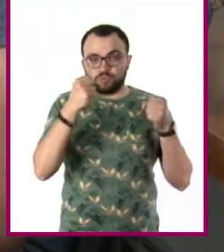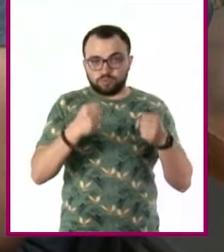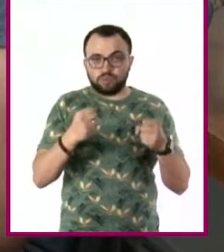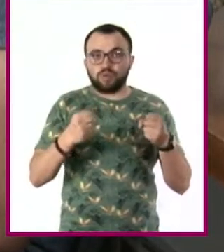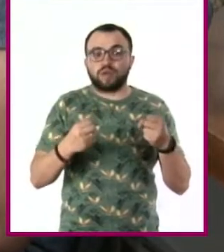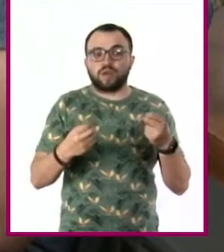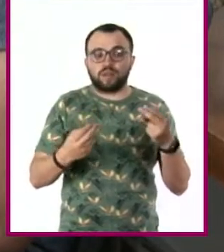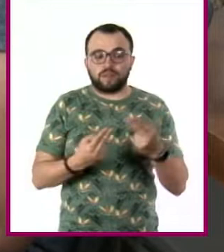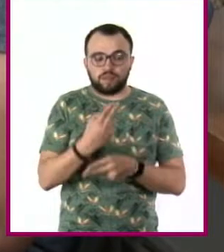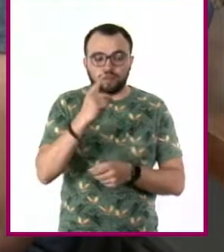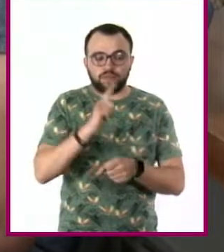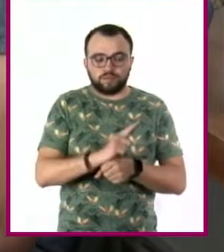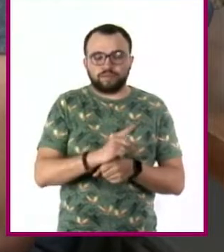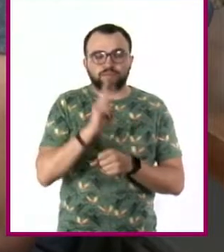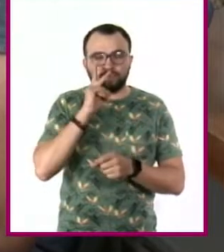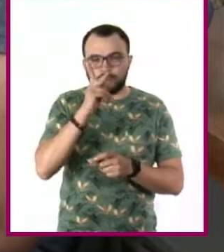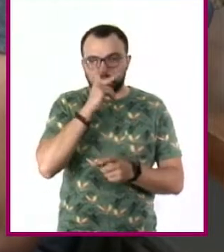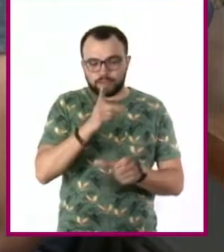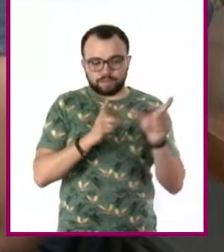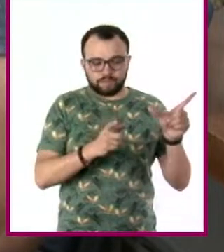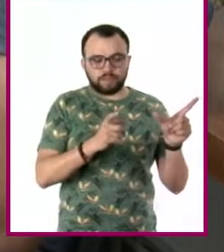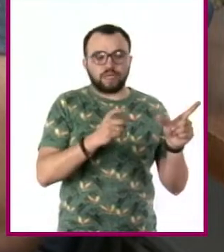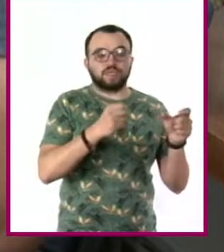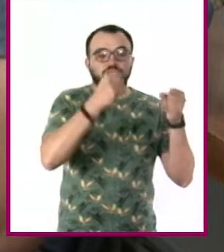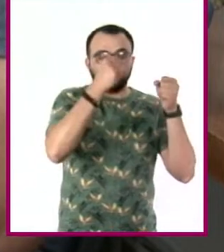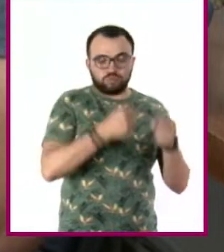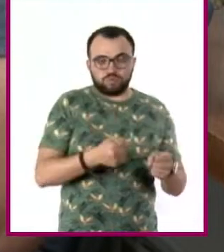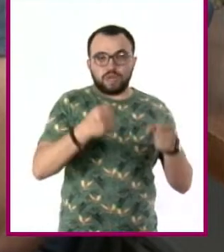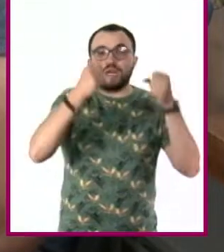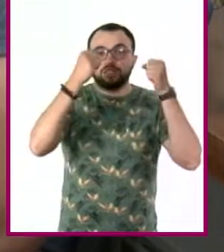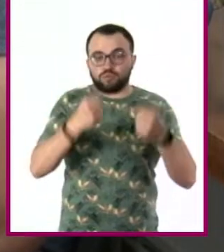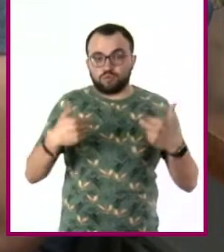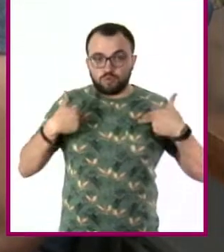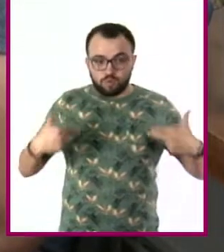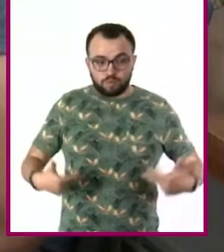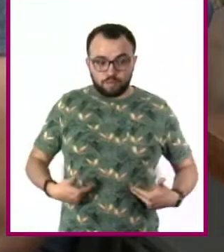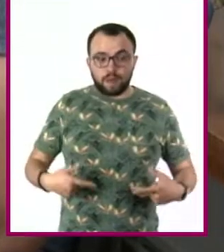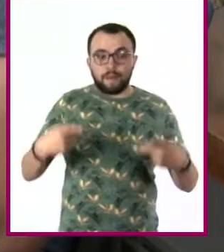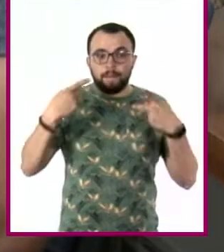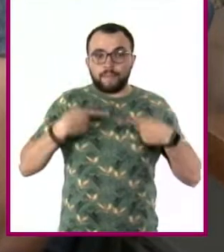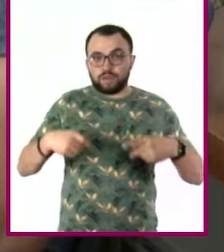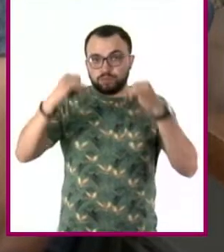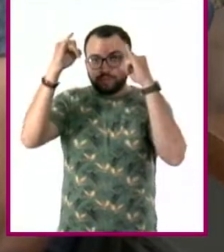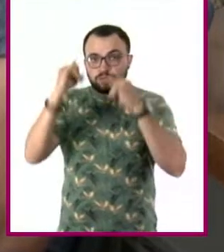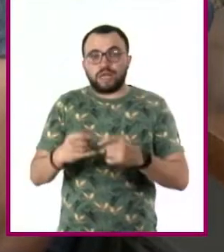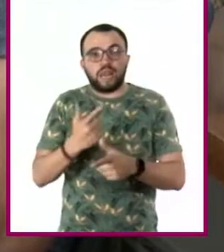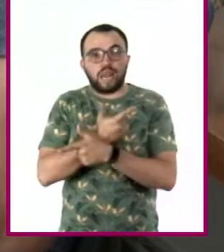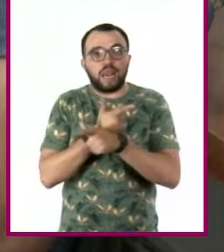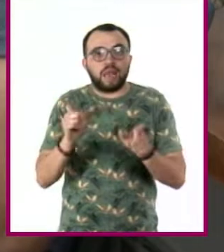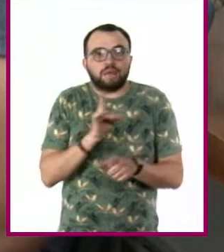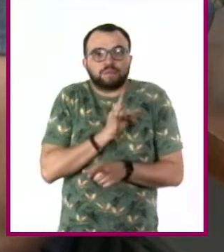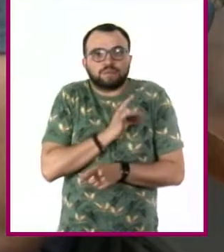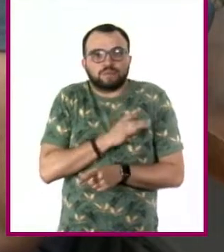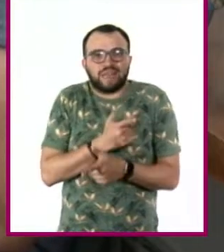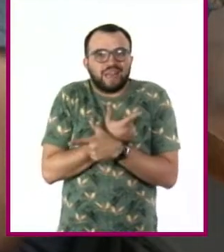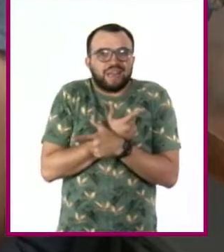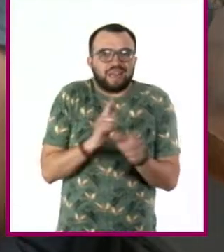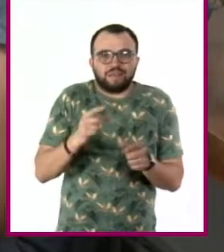estas: seguridad, seguridad humana, individuos libres de miedo y libres de necesidades,